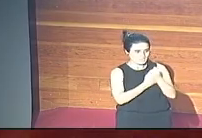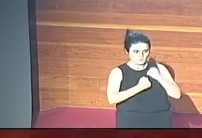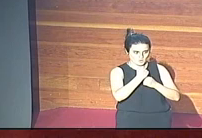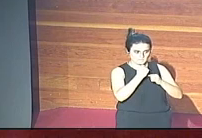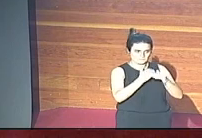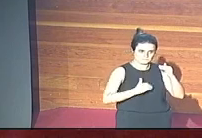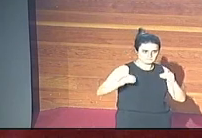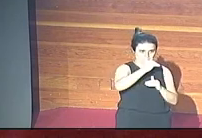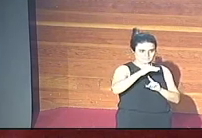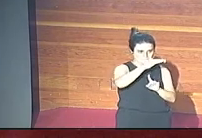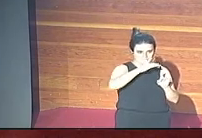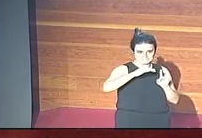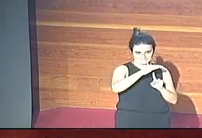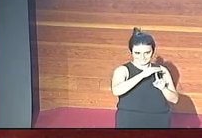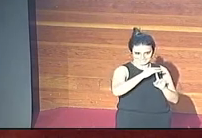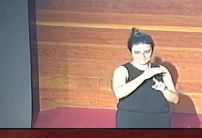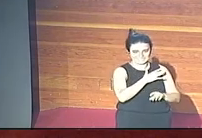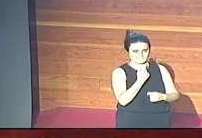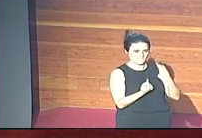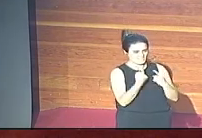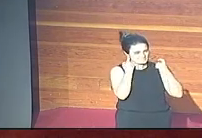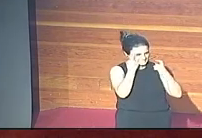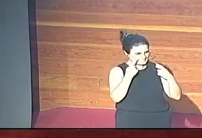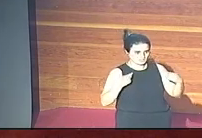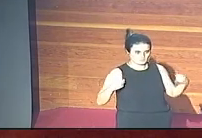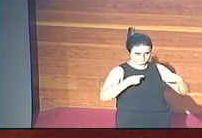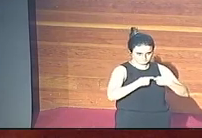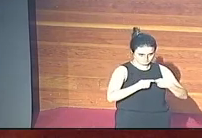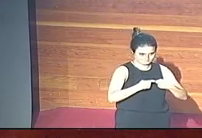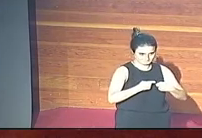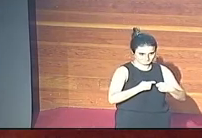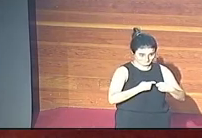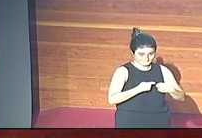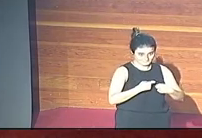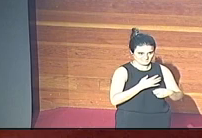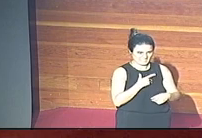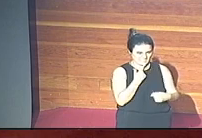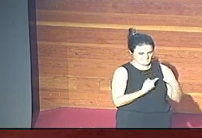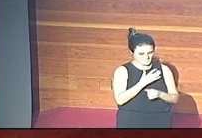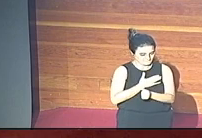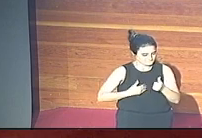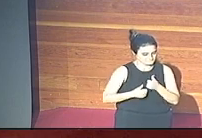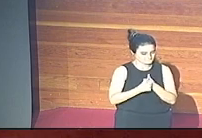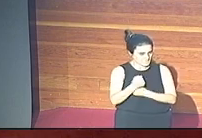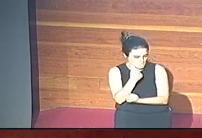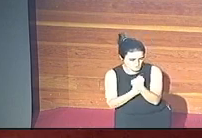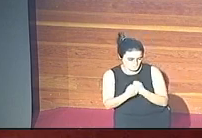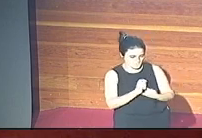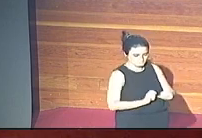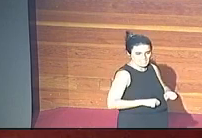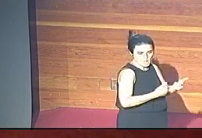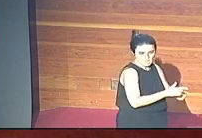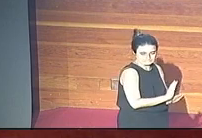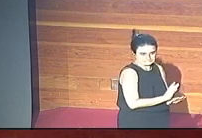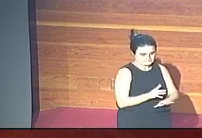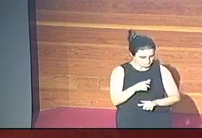muchas veces se les ha intentado enfrentar primando más la economía que la ecología pero bueno